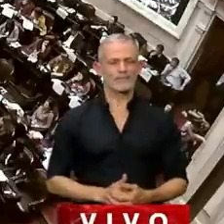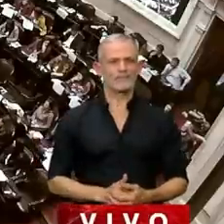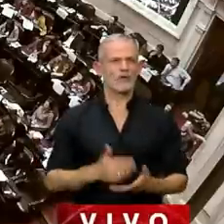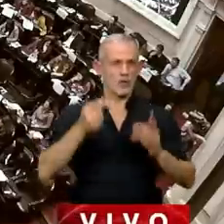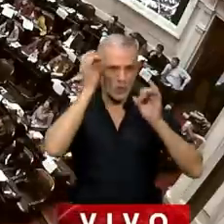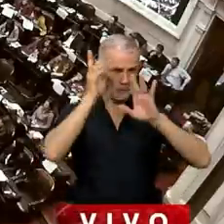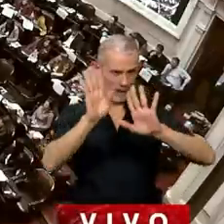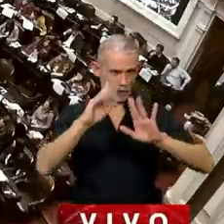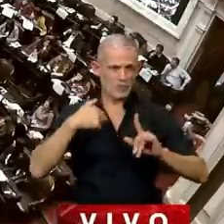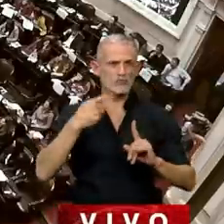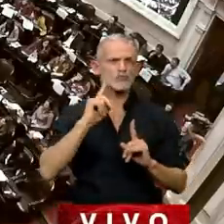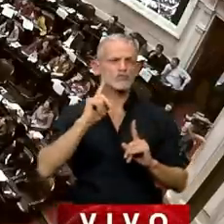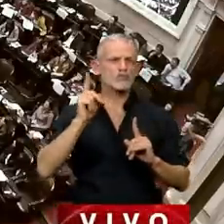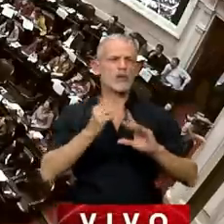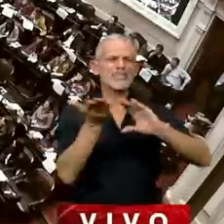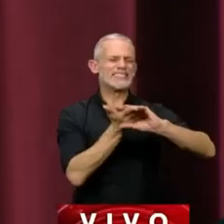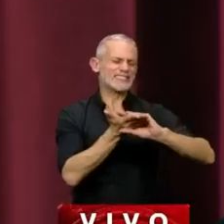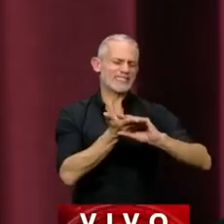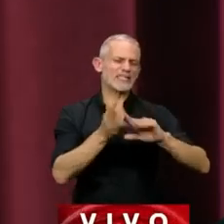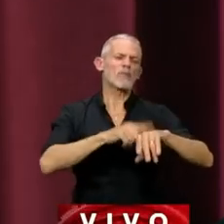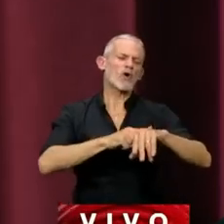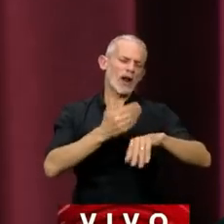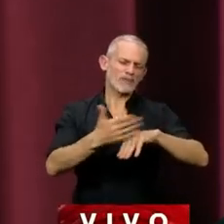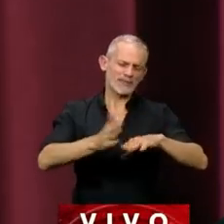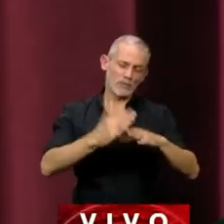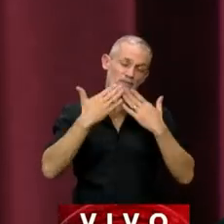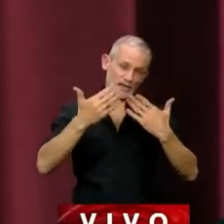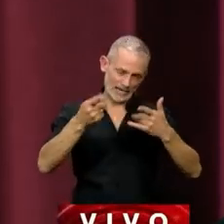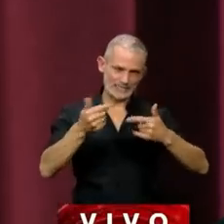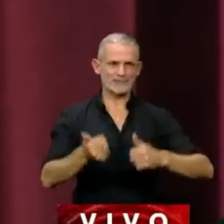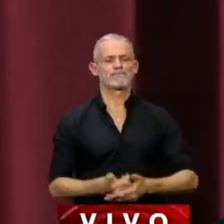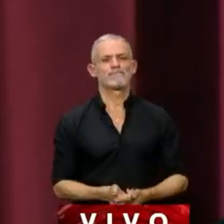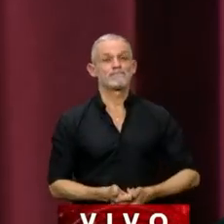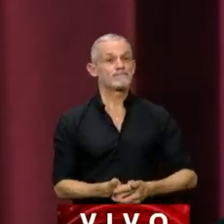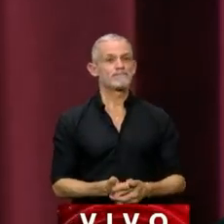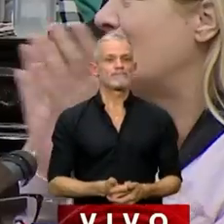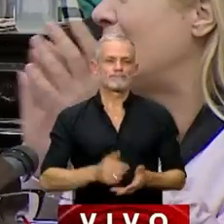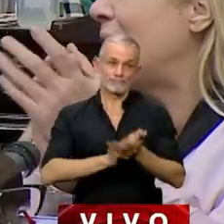No, perdón, presidenta, había dicho que iba a insertar por la hora y... Gracias, diputado Giacobiti.